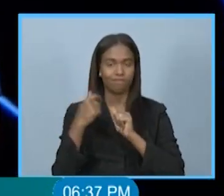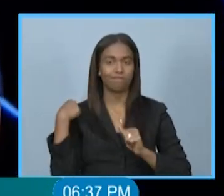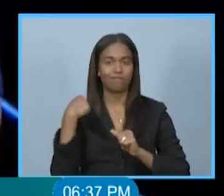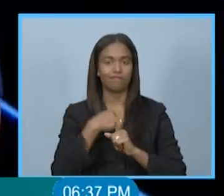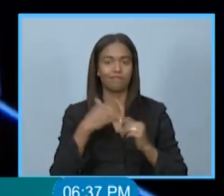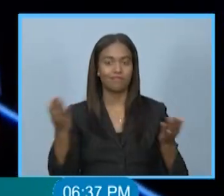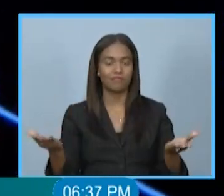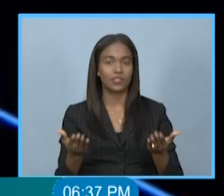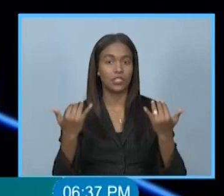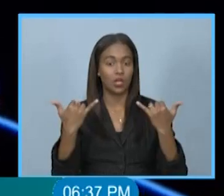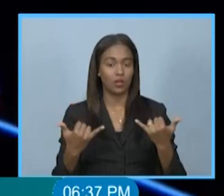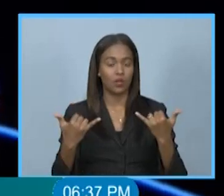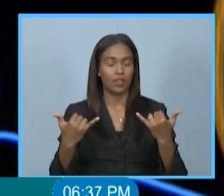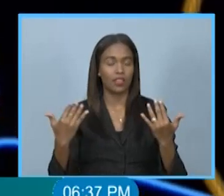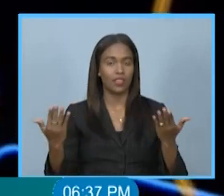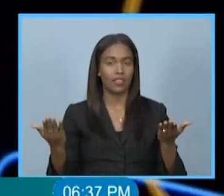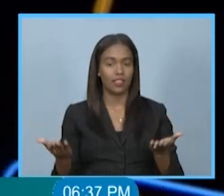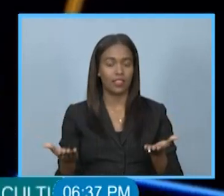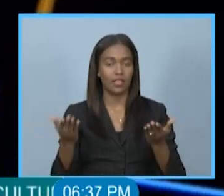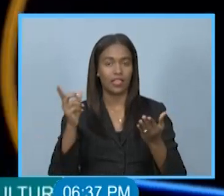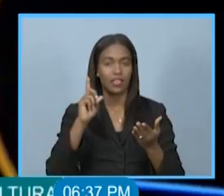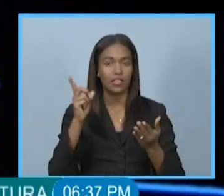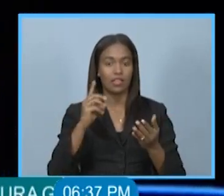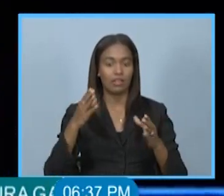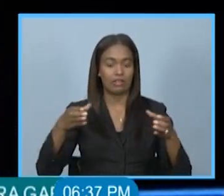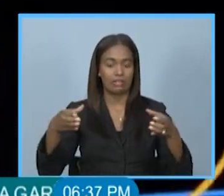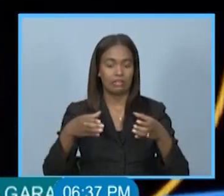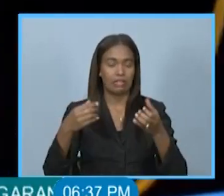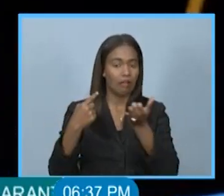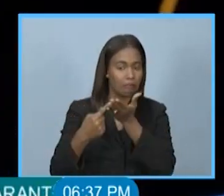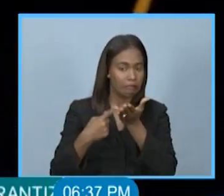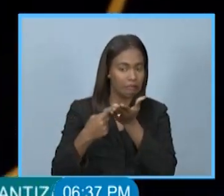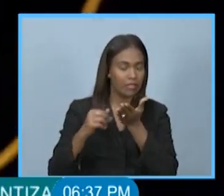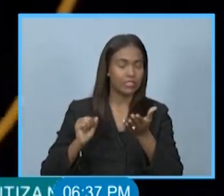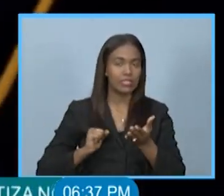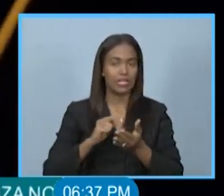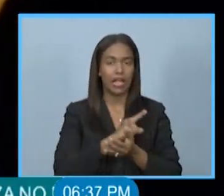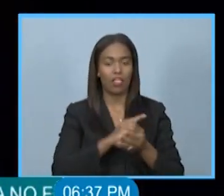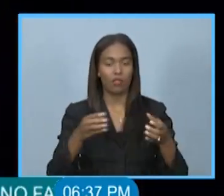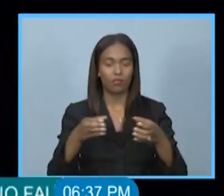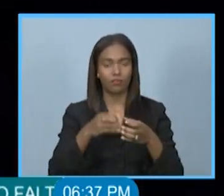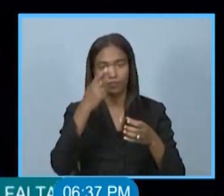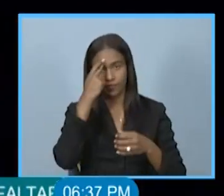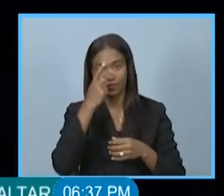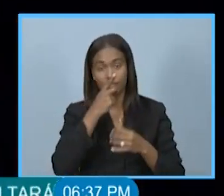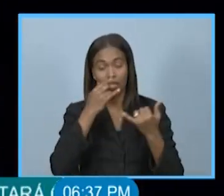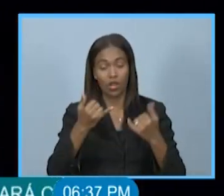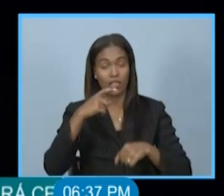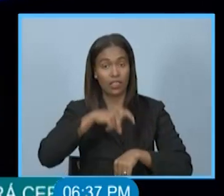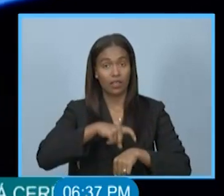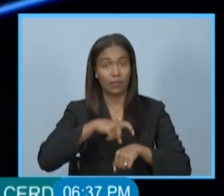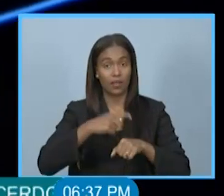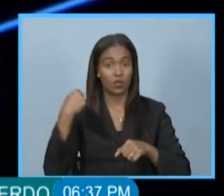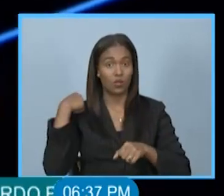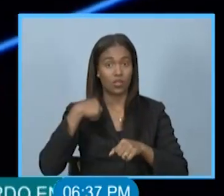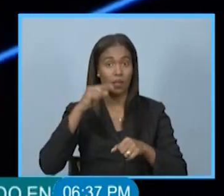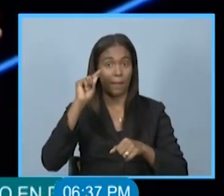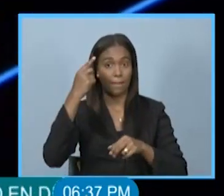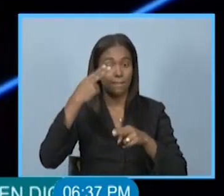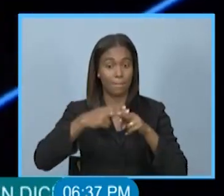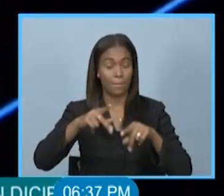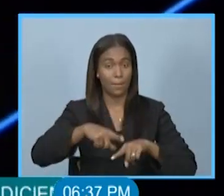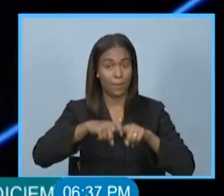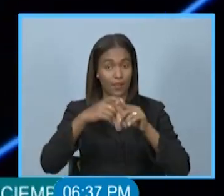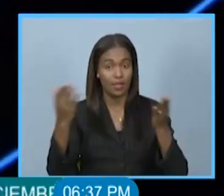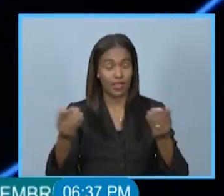precisamente hoy que se encuentran en sesión en el senado de la República señores es momento de hacer nuestra primera